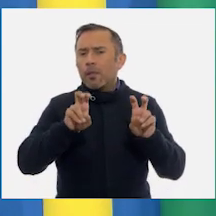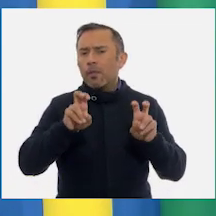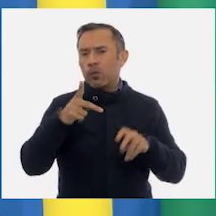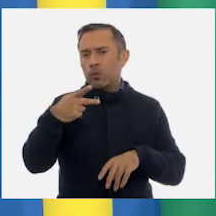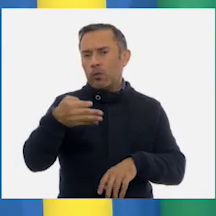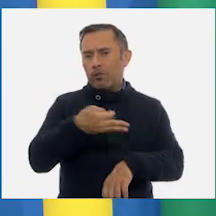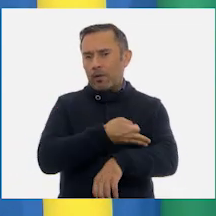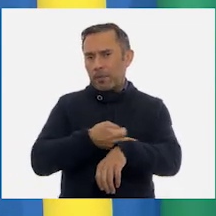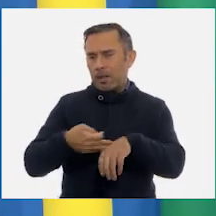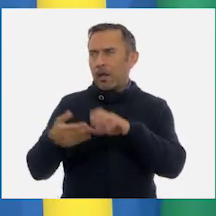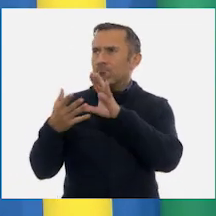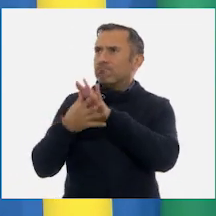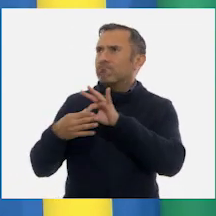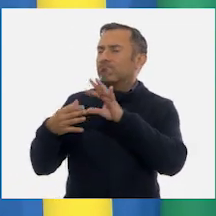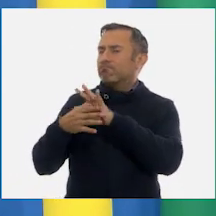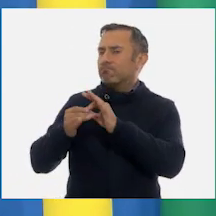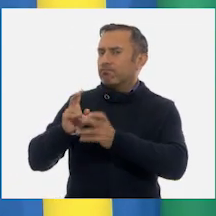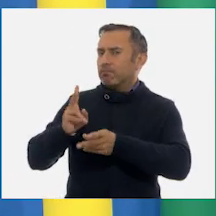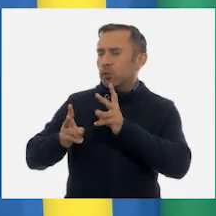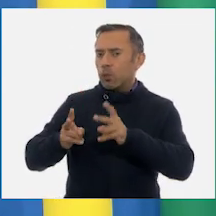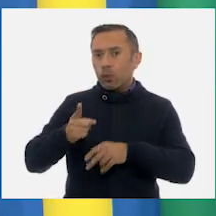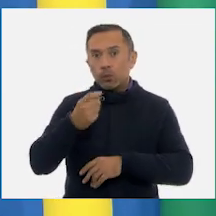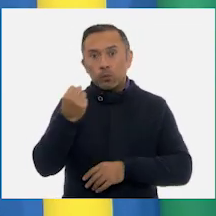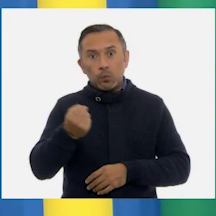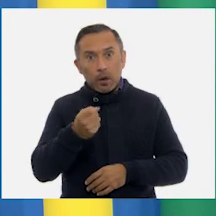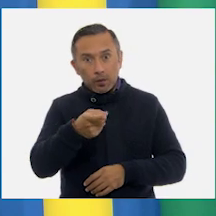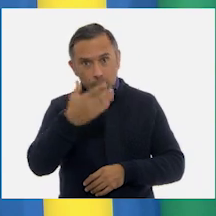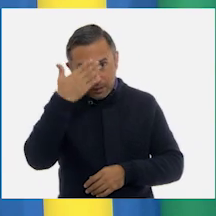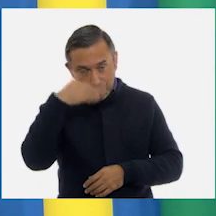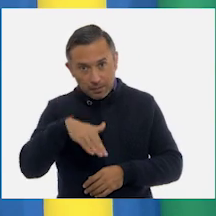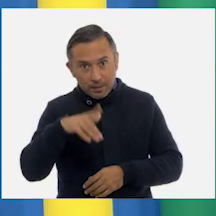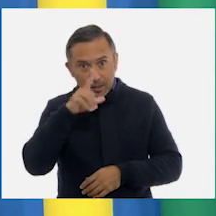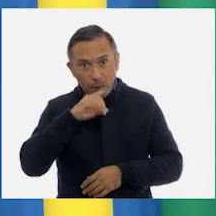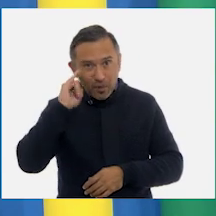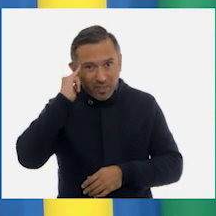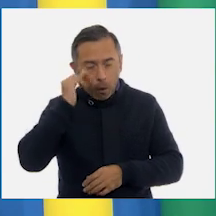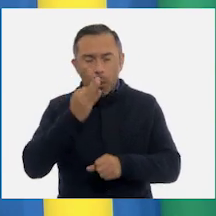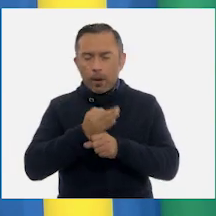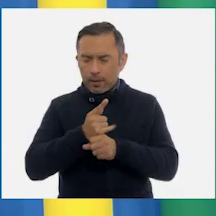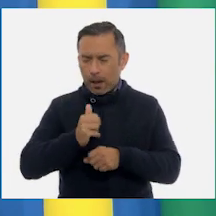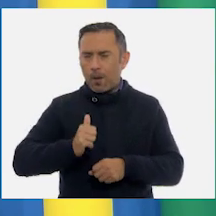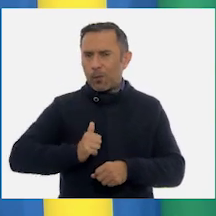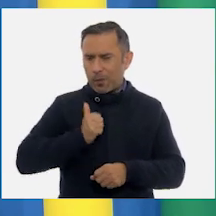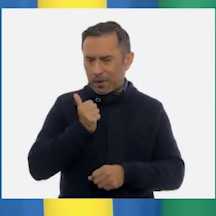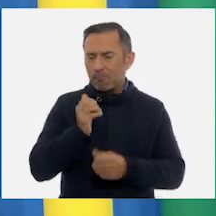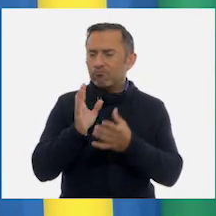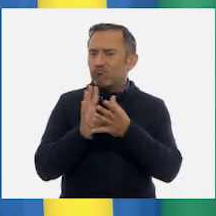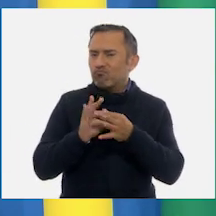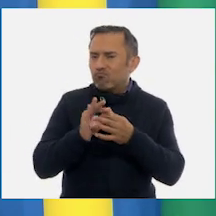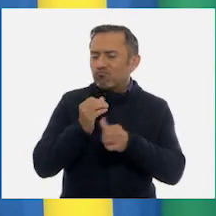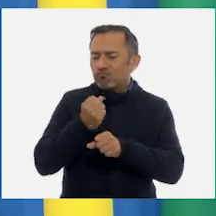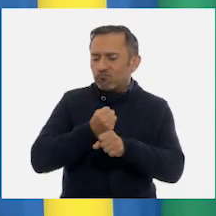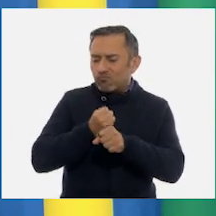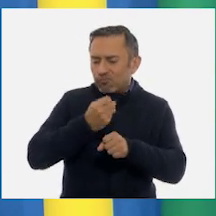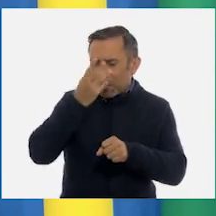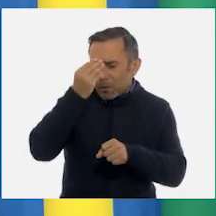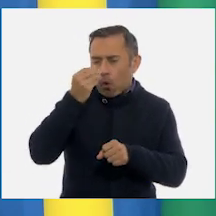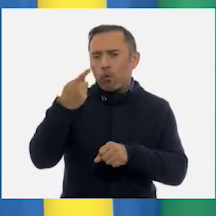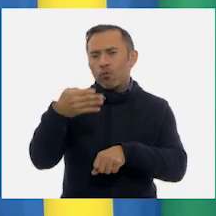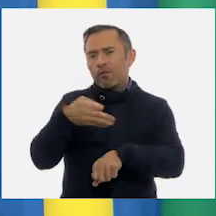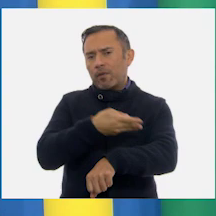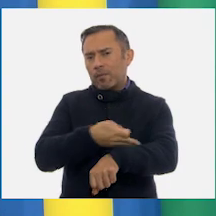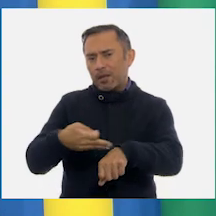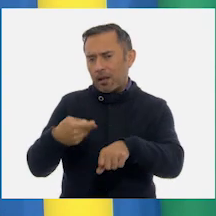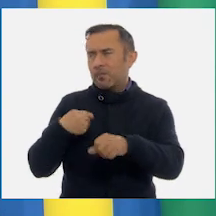fortuna de hablar una lengua indígena, aprovecha también este momento para practicarla y platica con tu familia en tu lengua materna. Por hoy